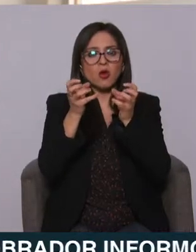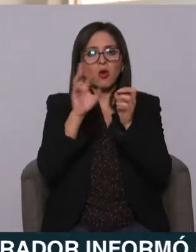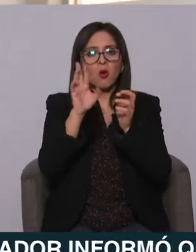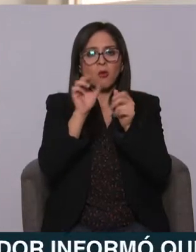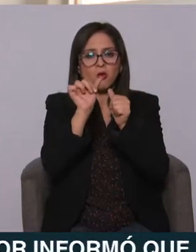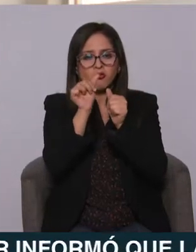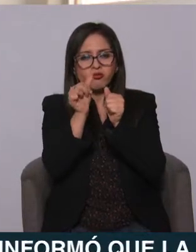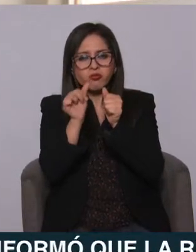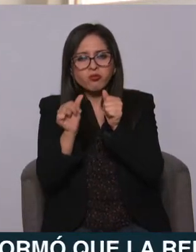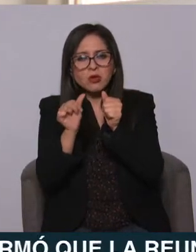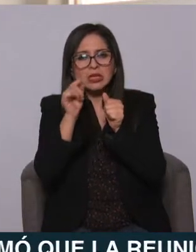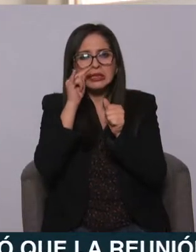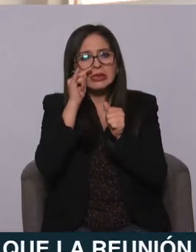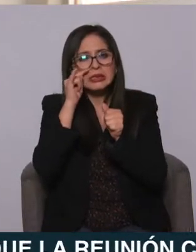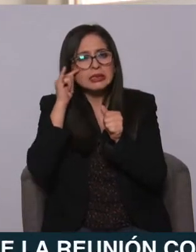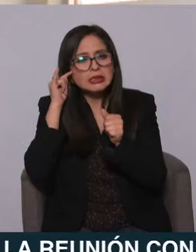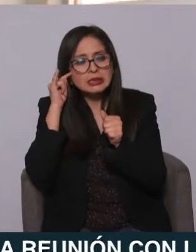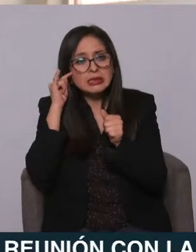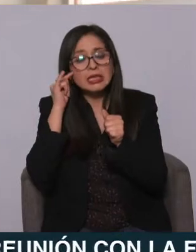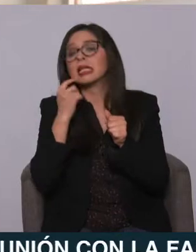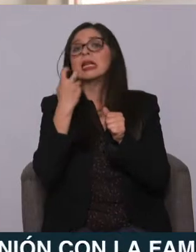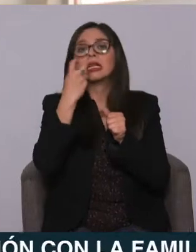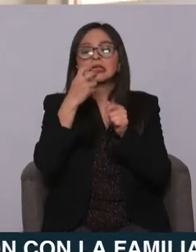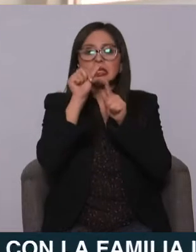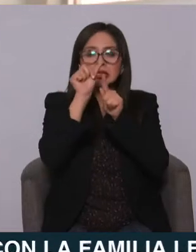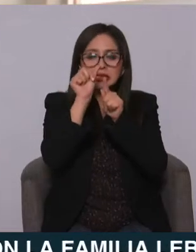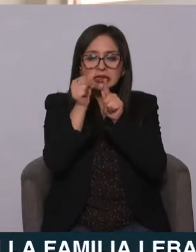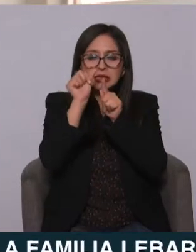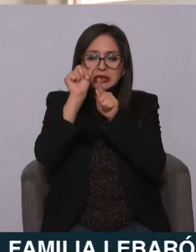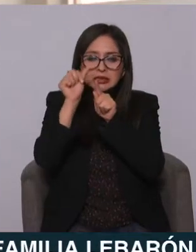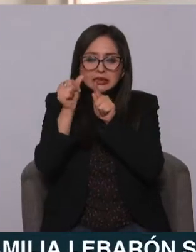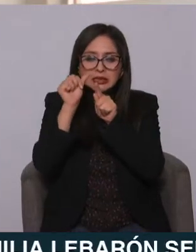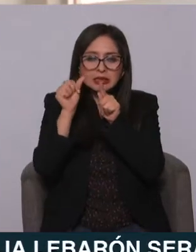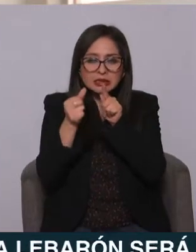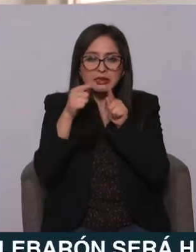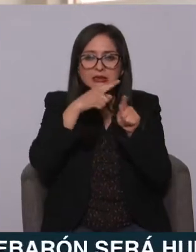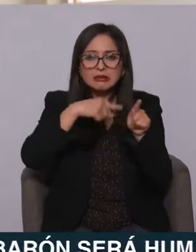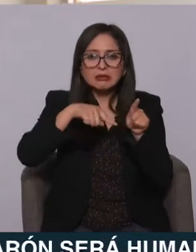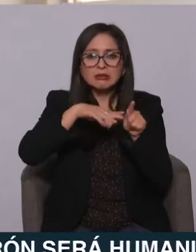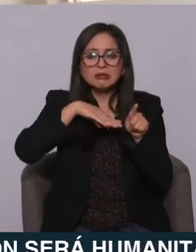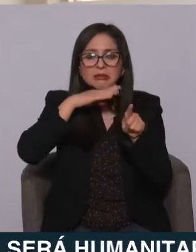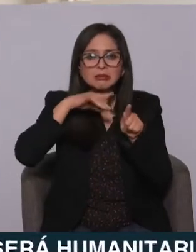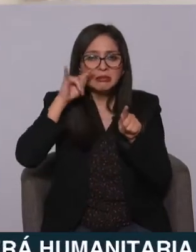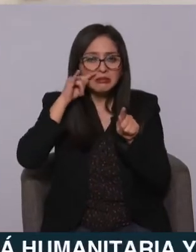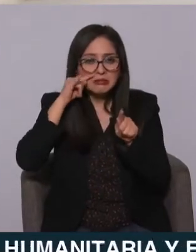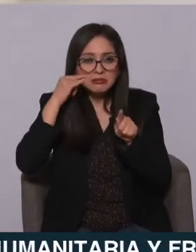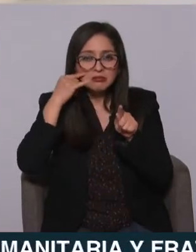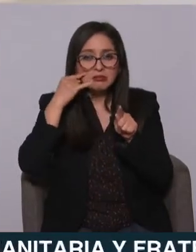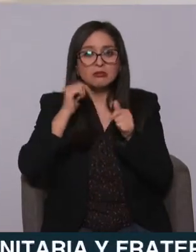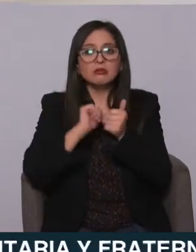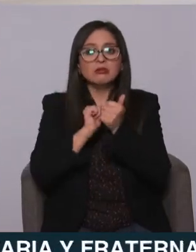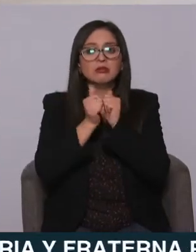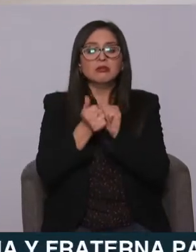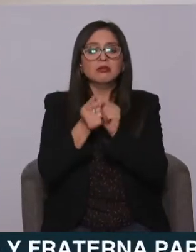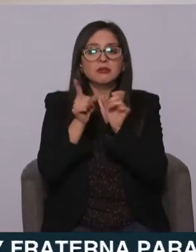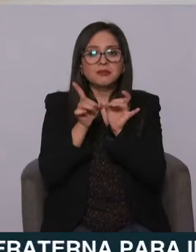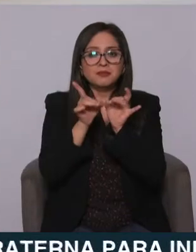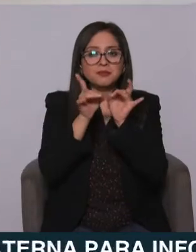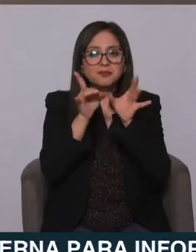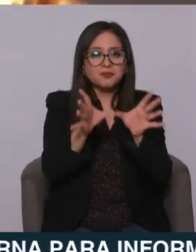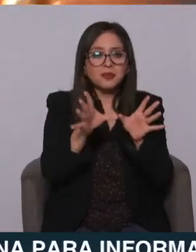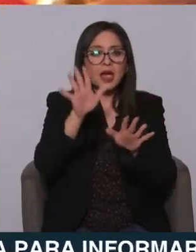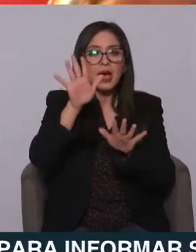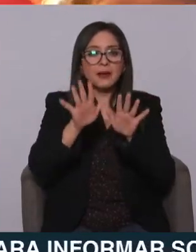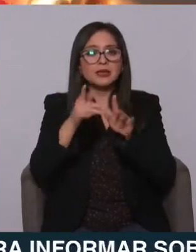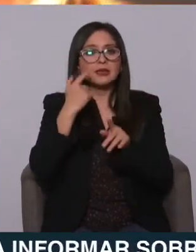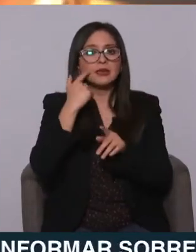tener microfracturas. Y esas microfracturas pueden dar susceptibilidad ya sea a la